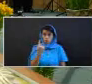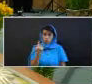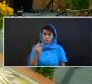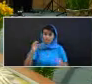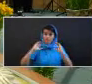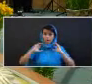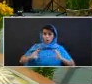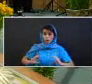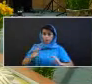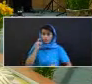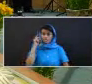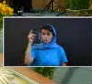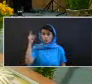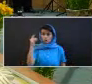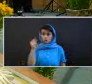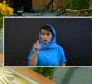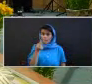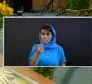cuerpo del Señor.